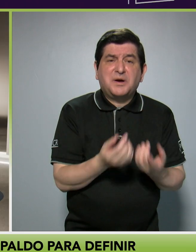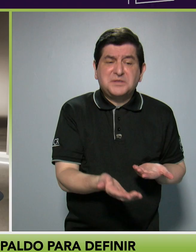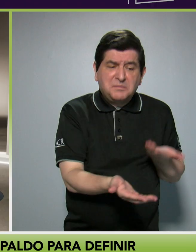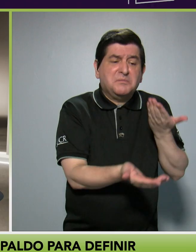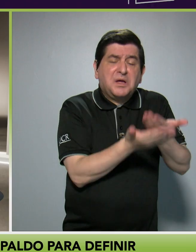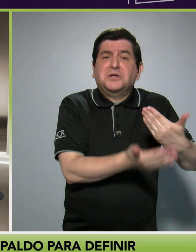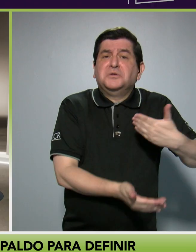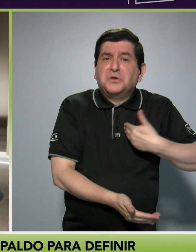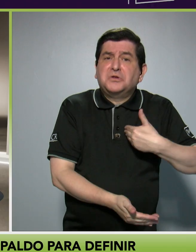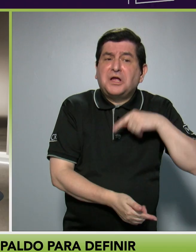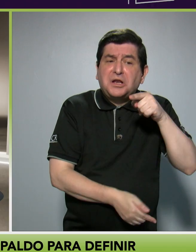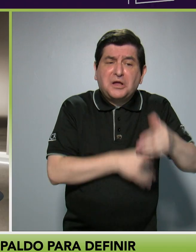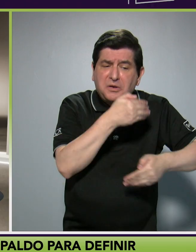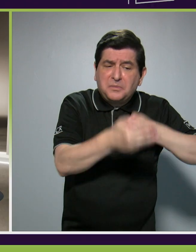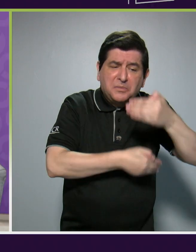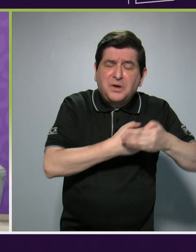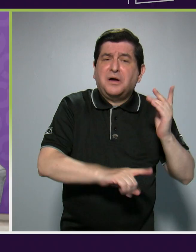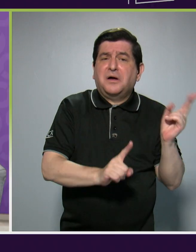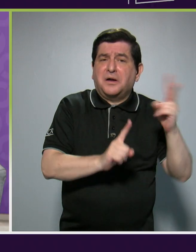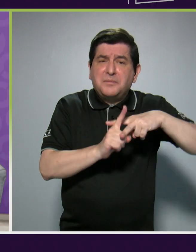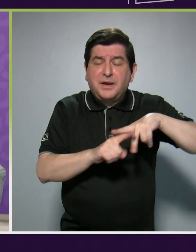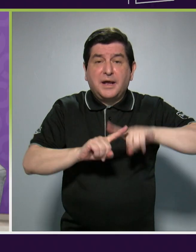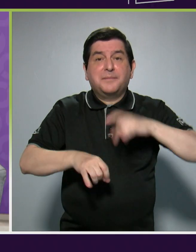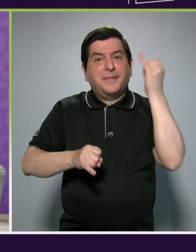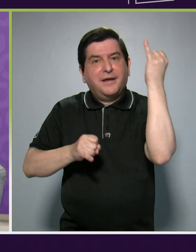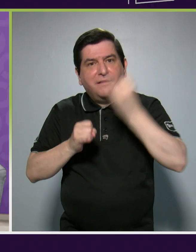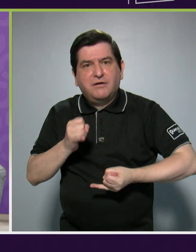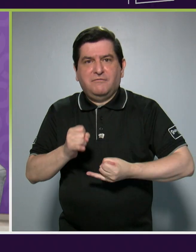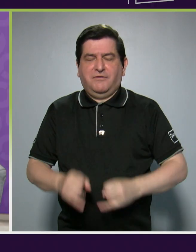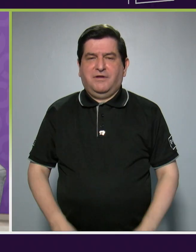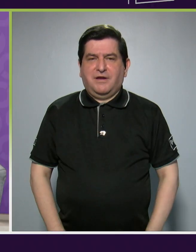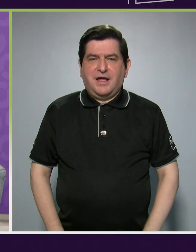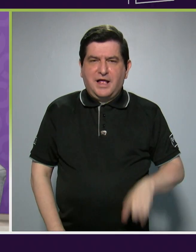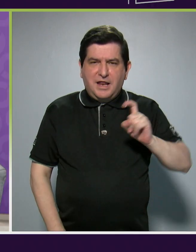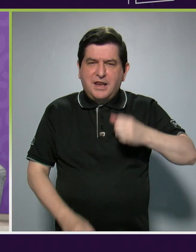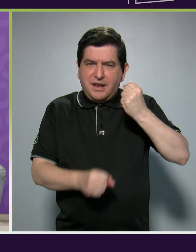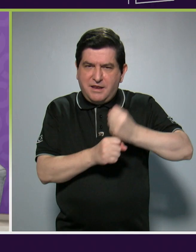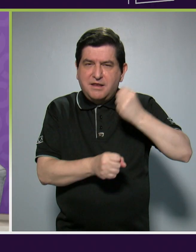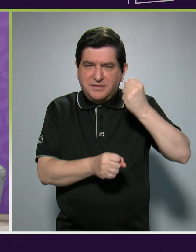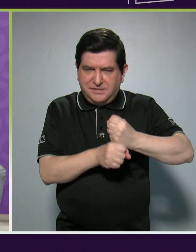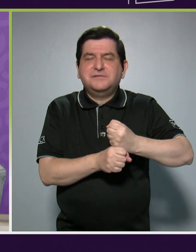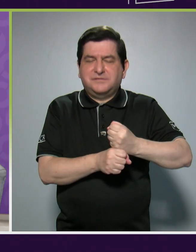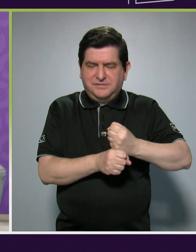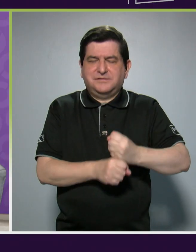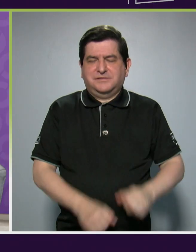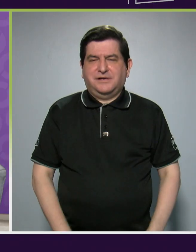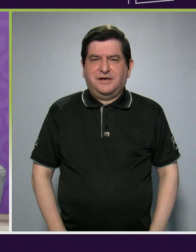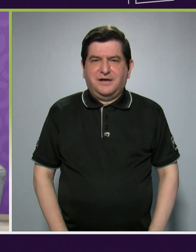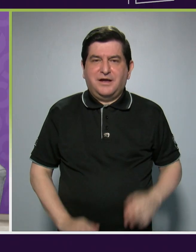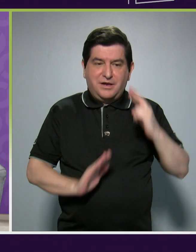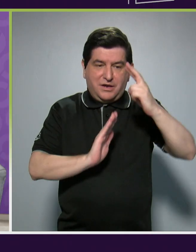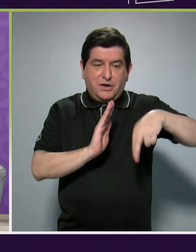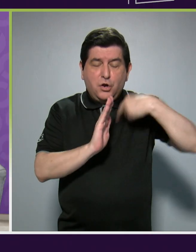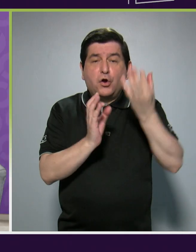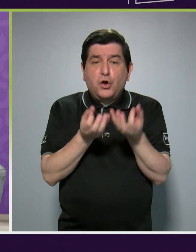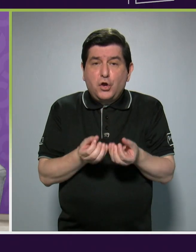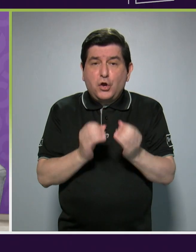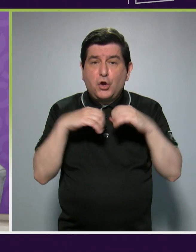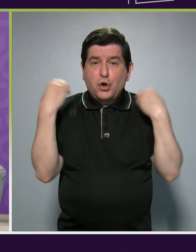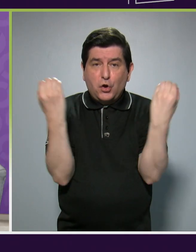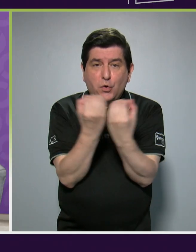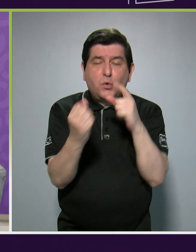propuesta para ese protocolo, pero quien finalmente, ¿verdad? Por eso hay que trabajar también, por eso el papel de las organizaciones para